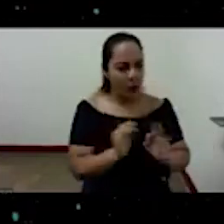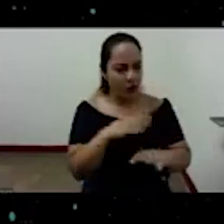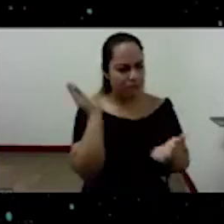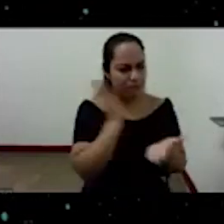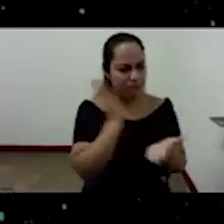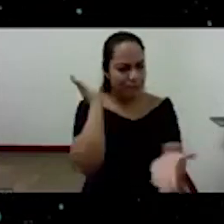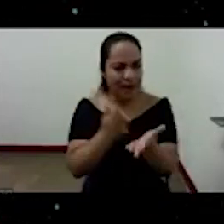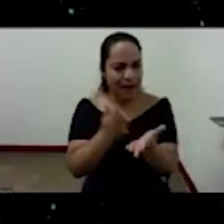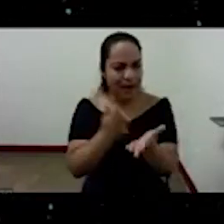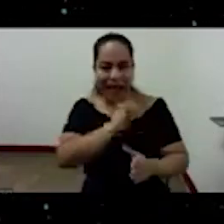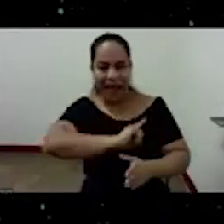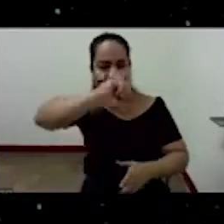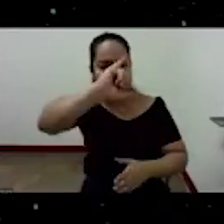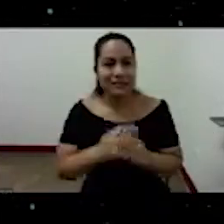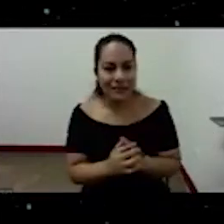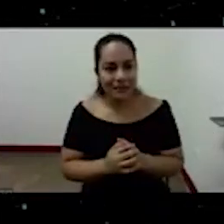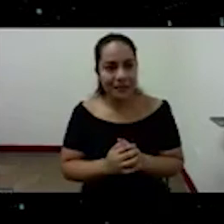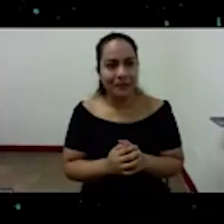reaccionaria.